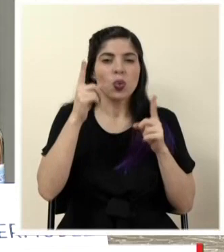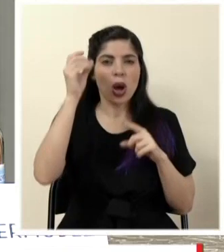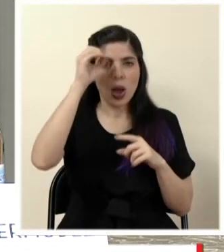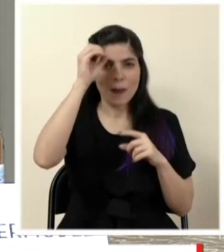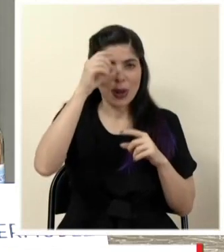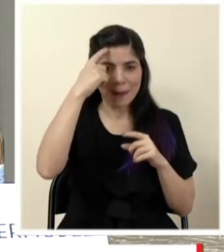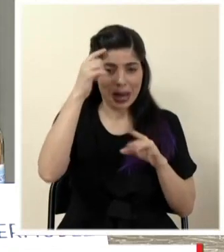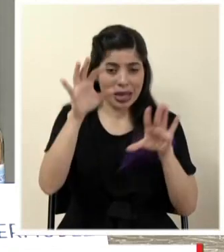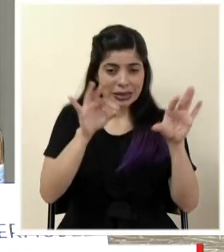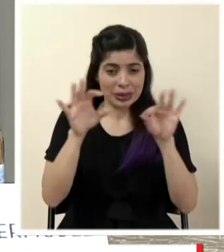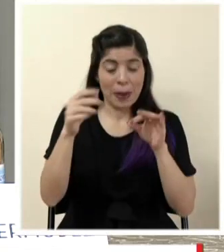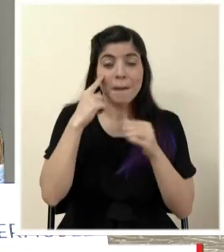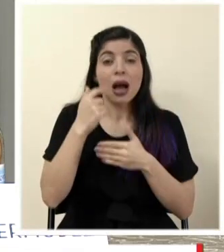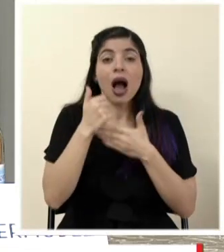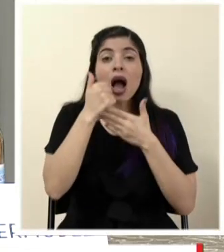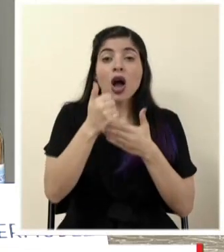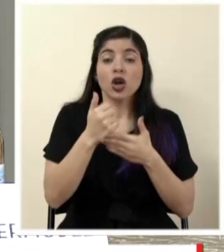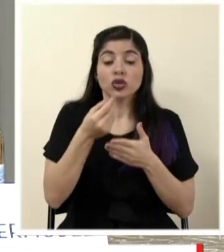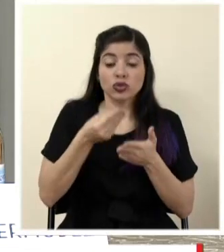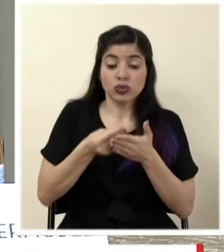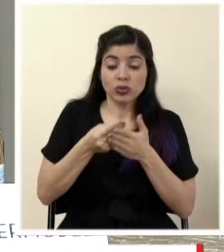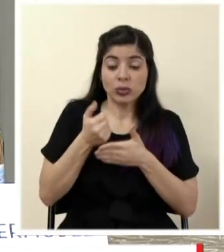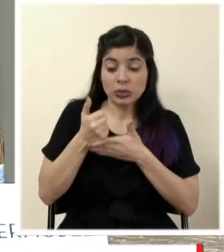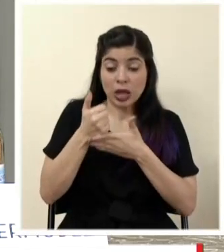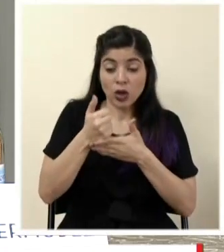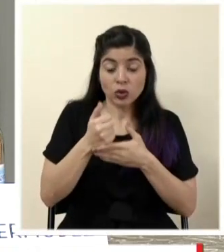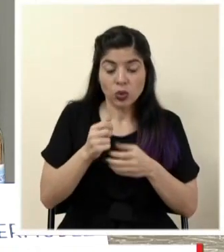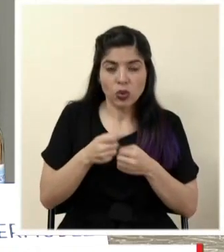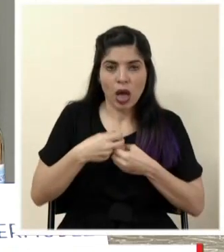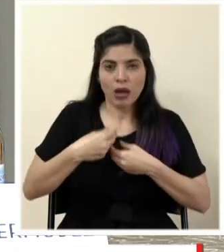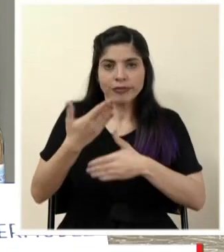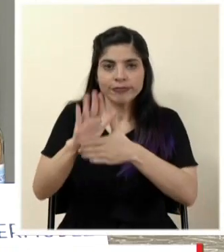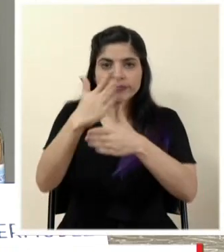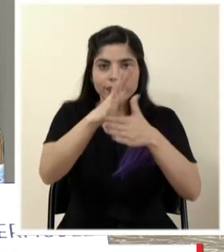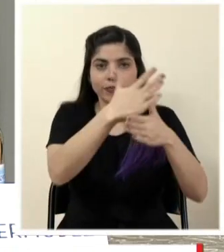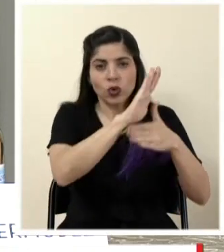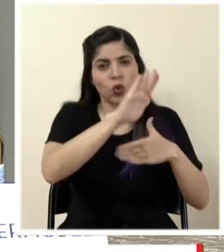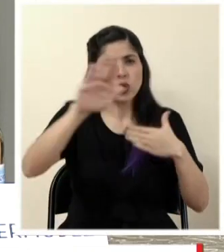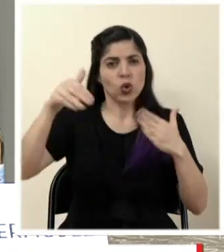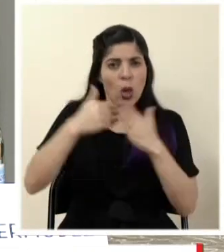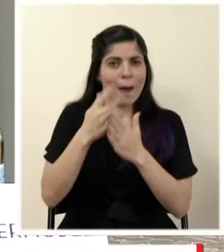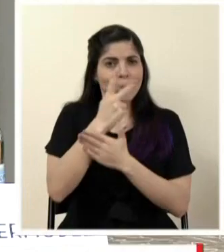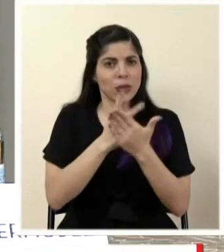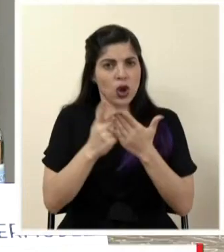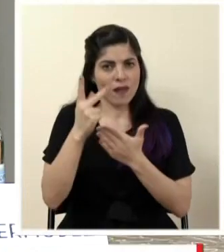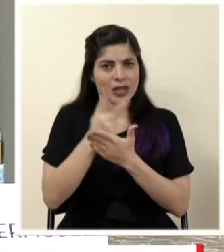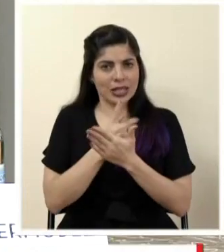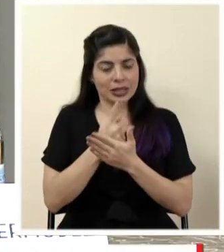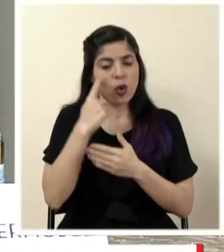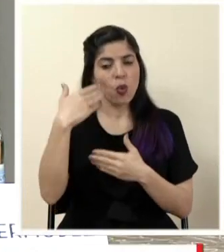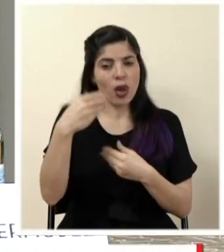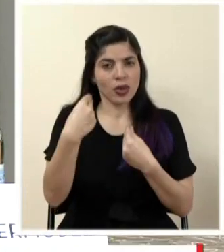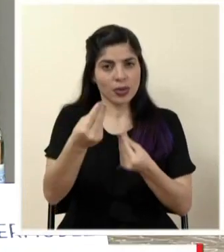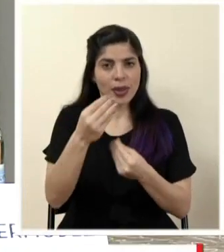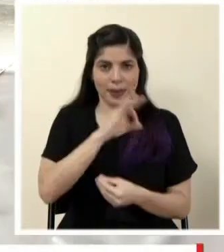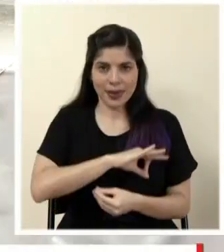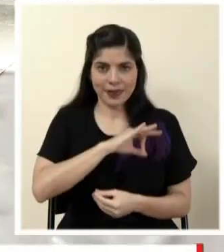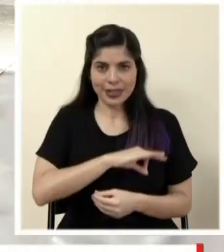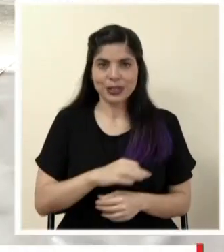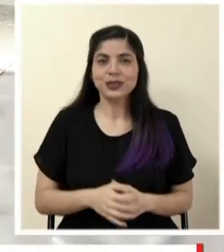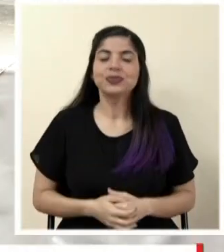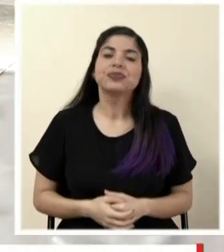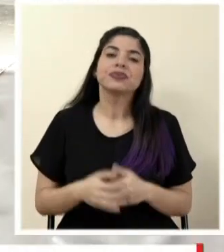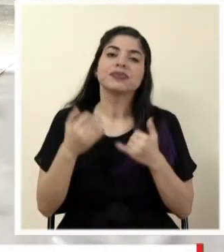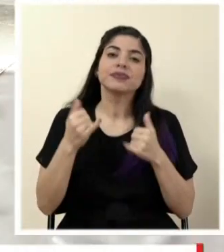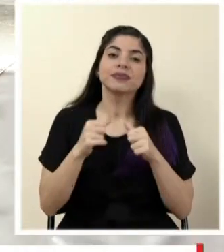distribución de las ayudas en todas las provincias del país, de tal manera que haya equidad a la hora de asignar estos beneficios.